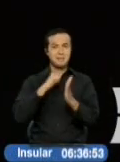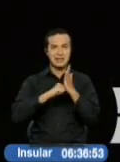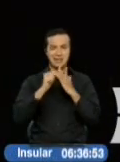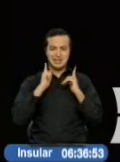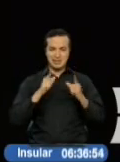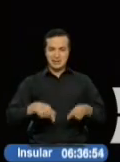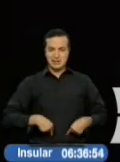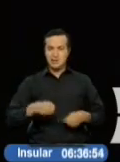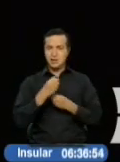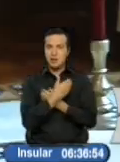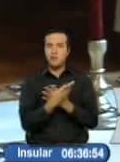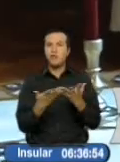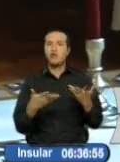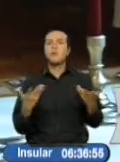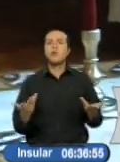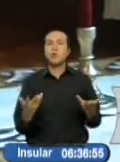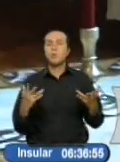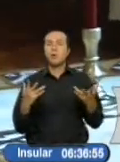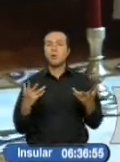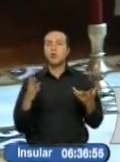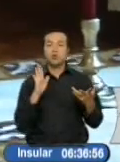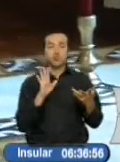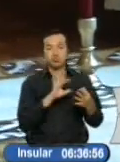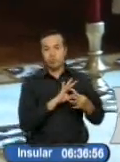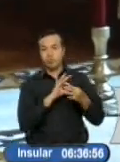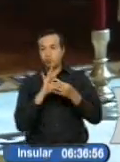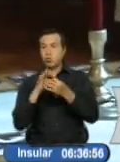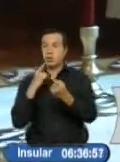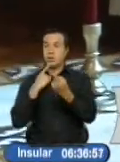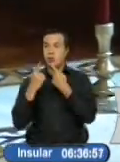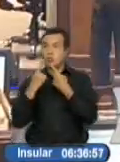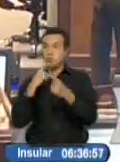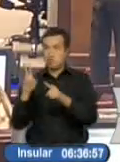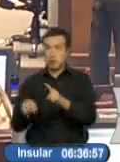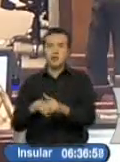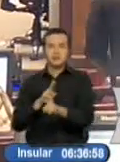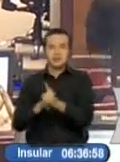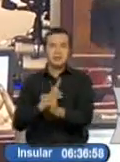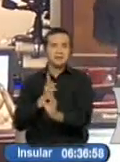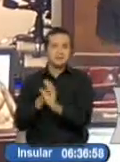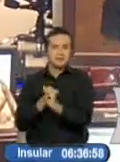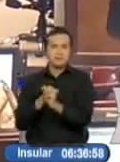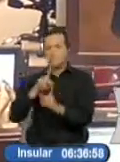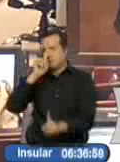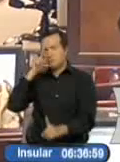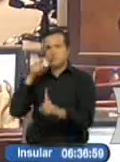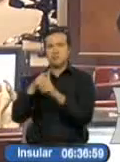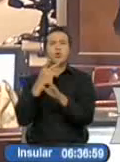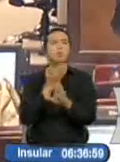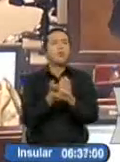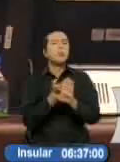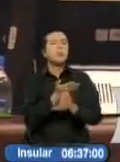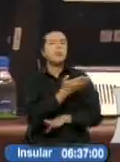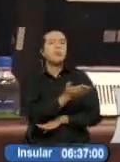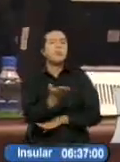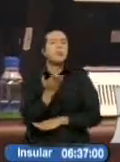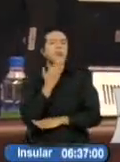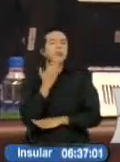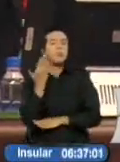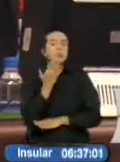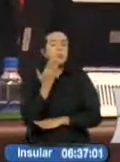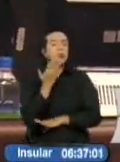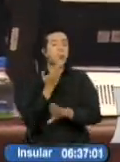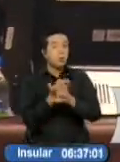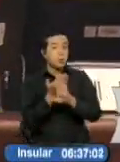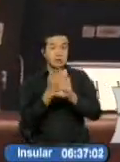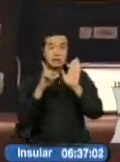Espinosa, habló sobre la incorporación de esta cartera de Estado al diálogo nacional. La finalidad es recoger propuestas y dar a conocer los